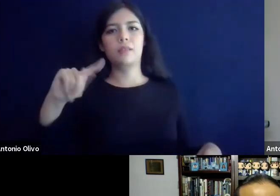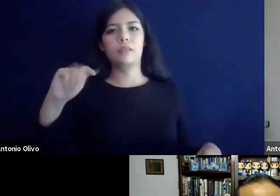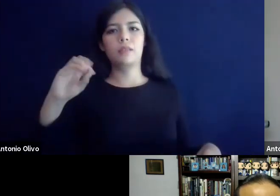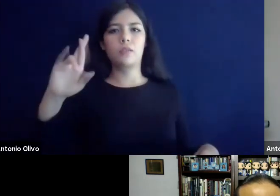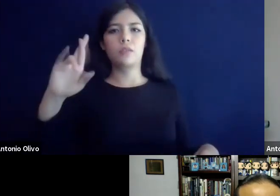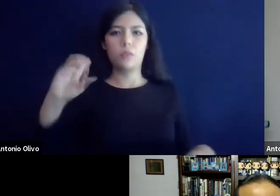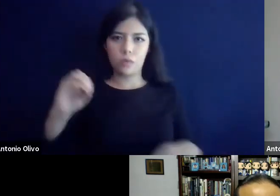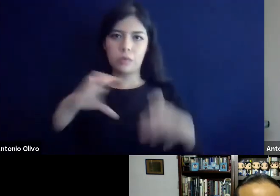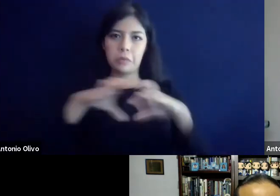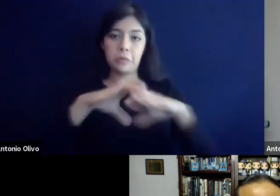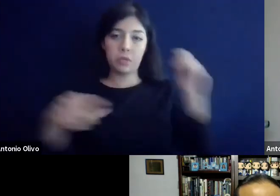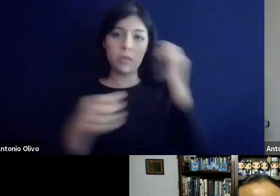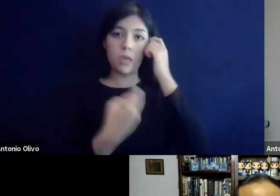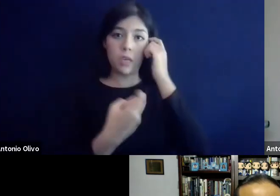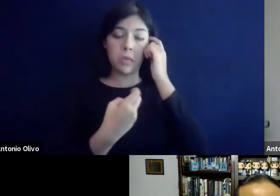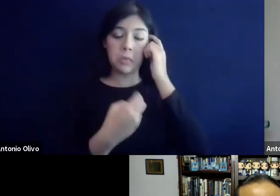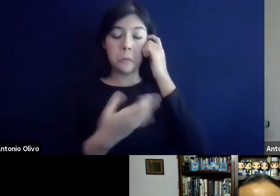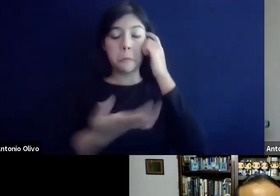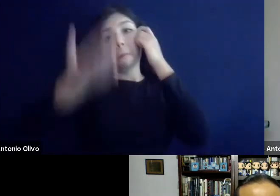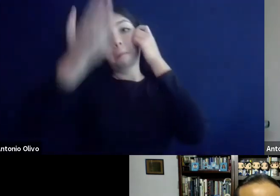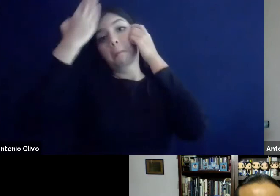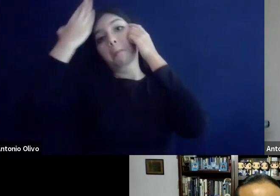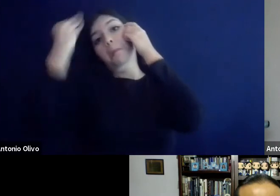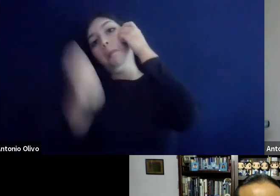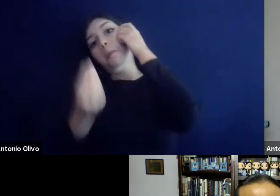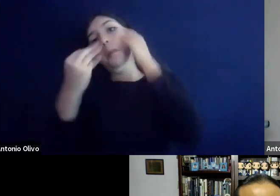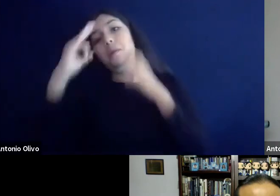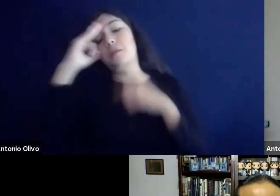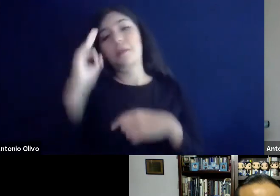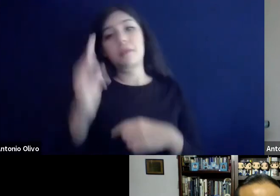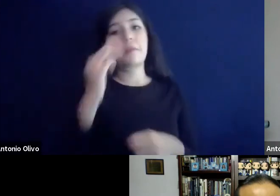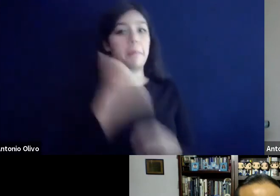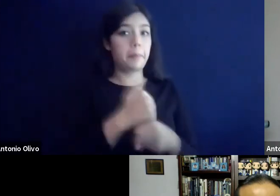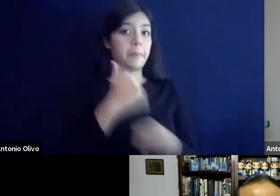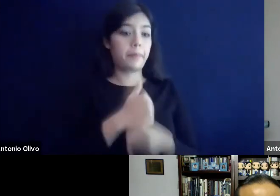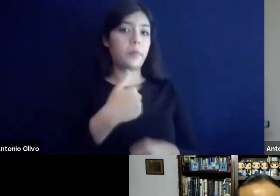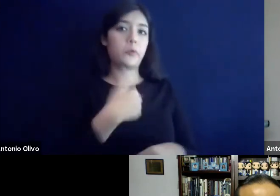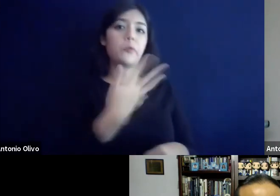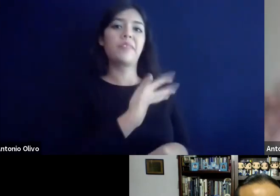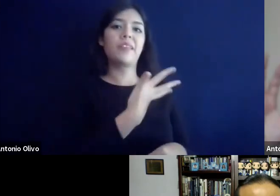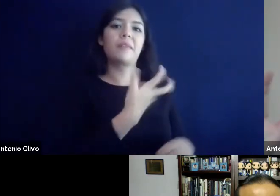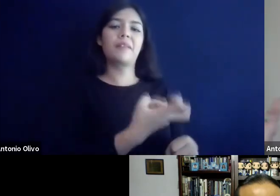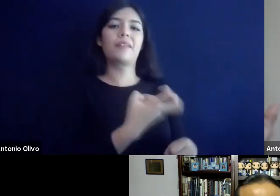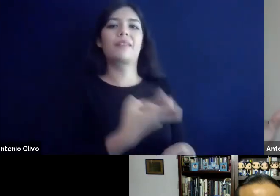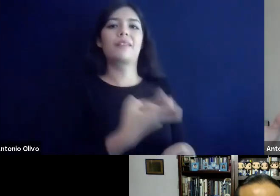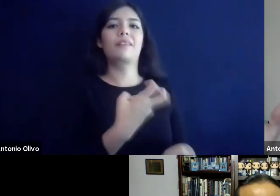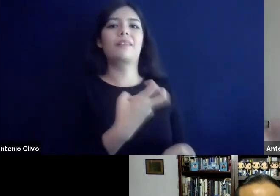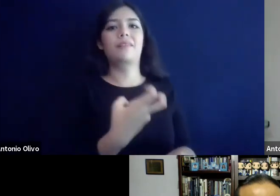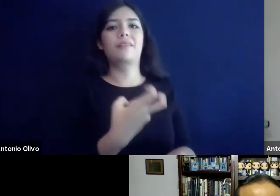yo tengo en los procesos de aprendizaje es que llega un momento en el que me ves y es así como, no sabe nada y se desespera la